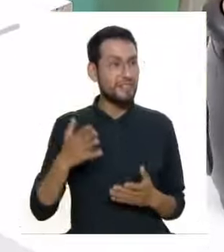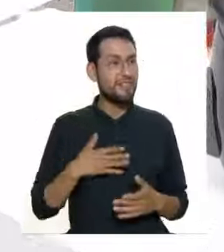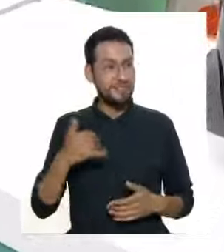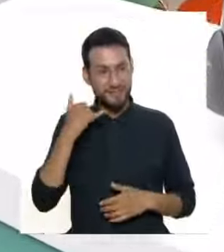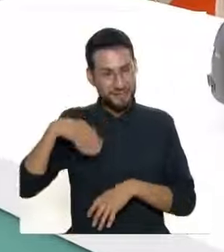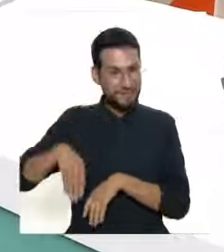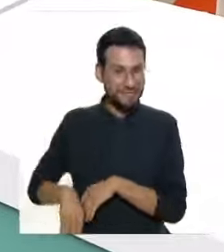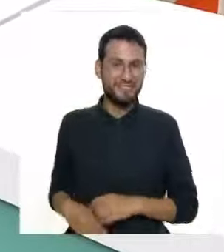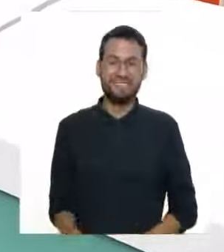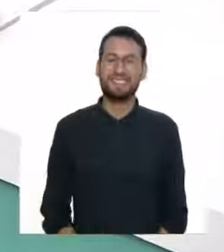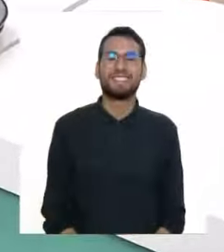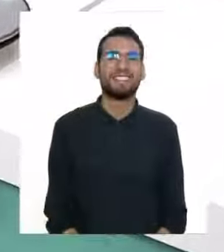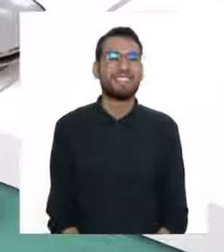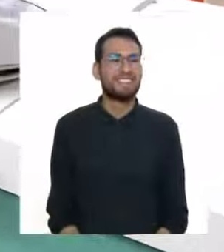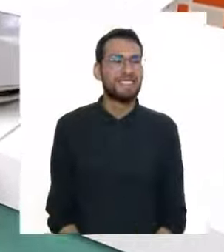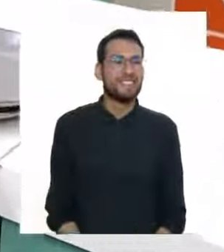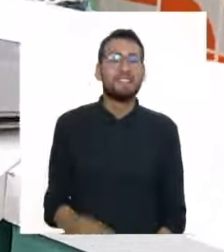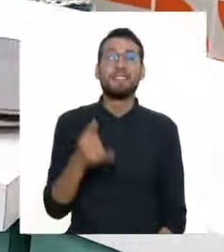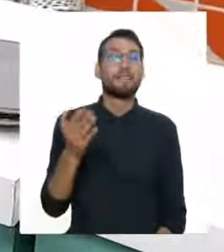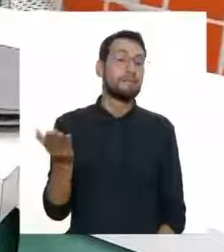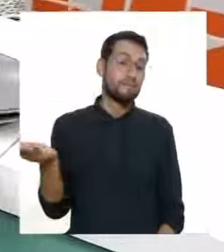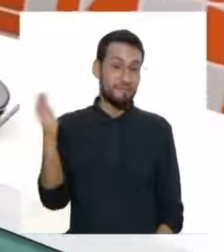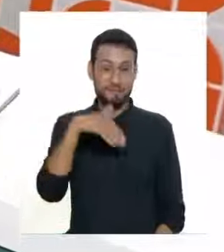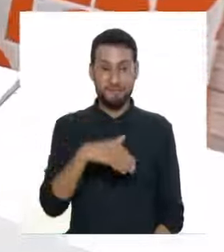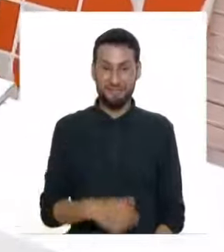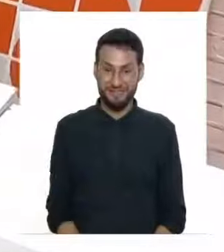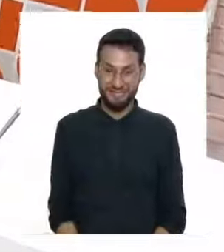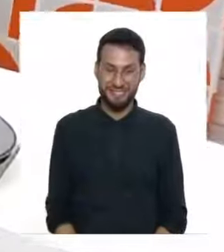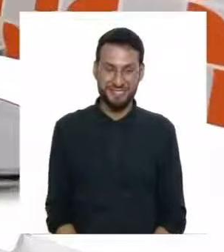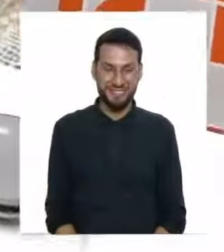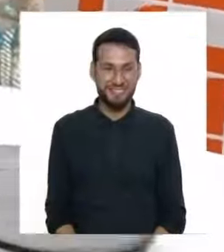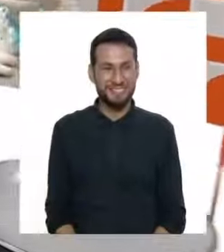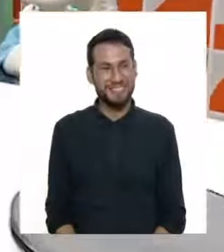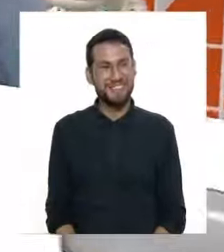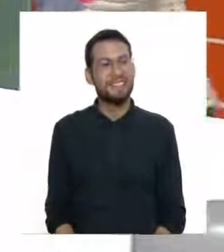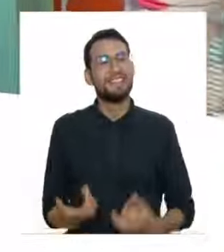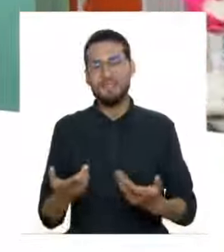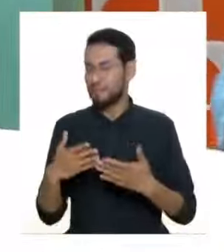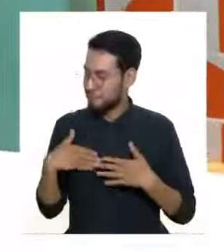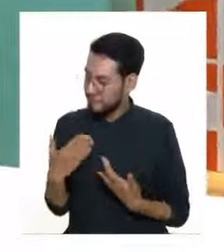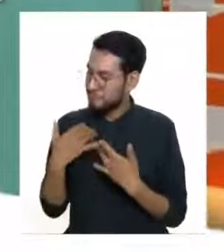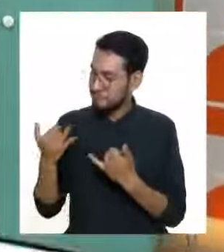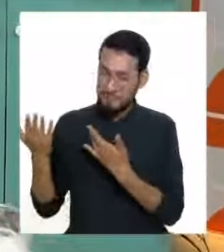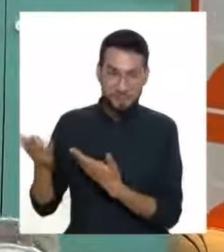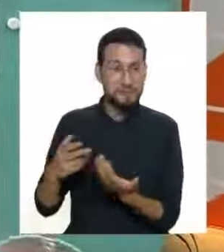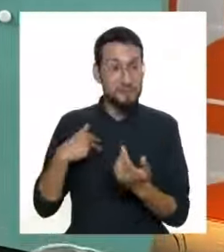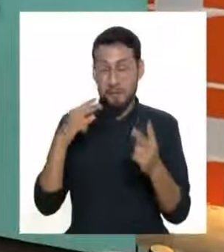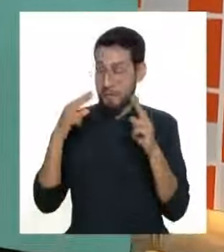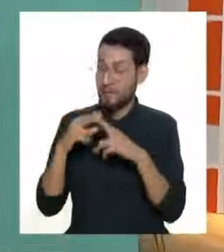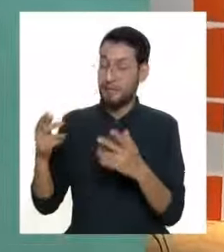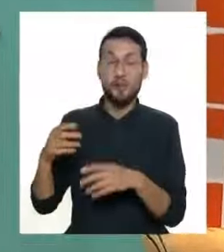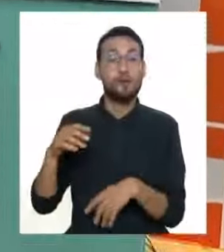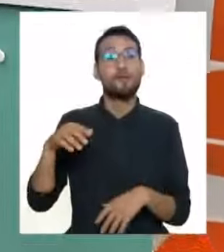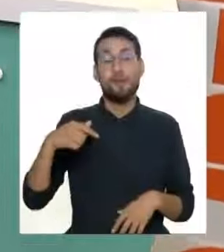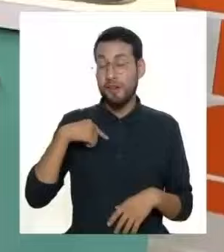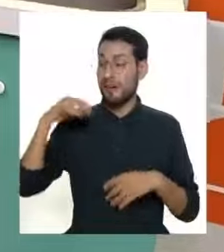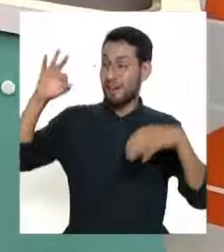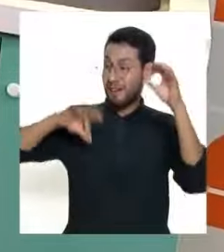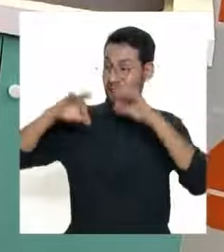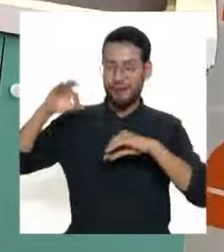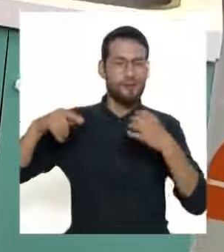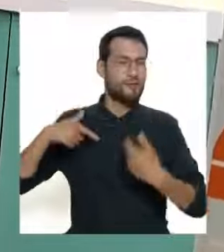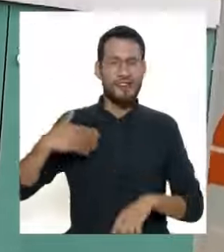Sí, claro. Vámonos para la cocina. ¿Qué tal, Tommy? Mucho gusto. Justo este mes, no me vas a creer, pero he ido a obras teatrales